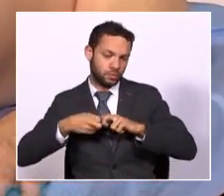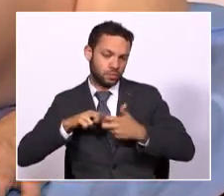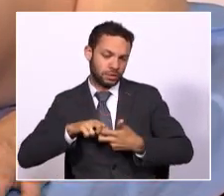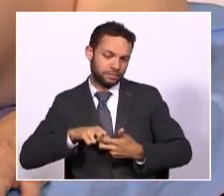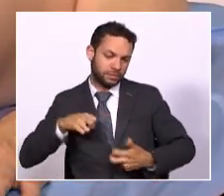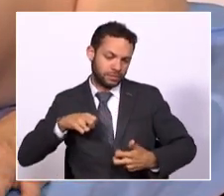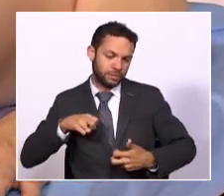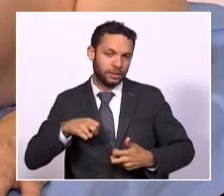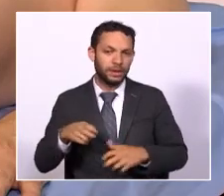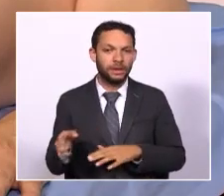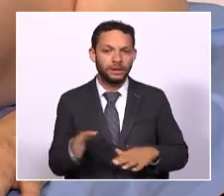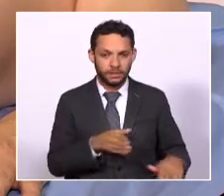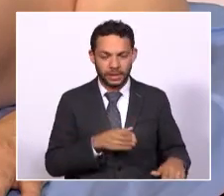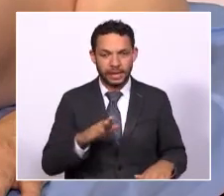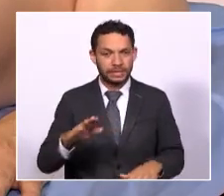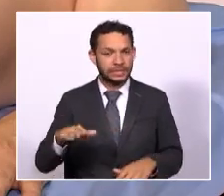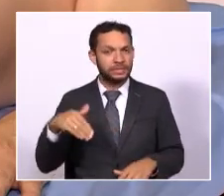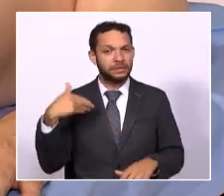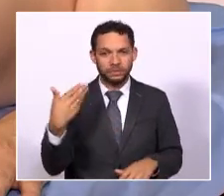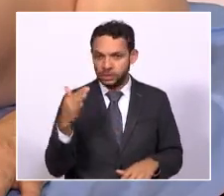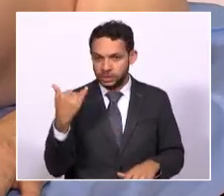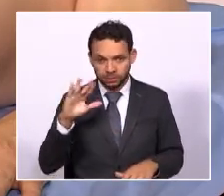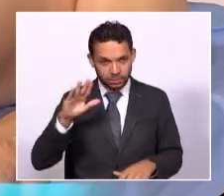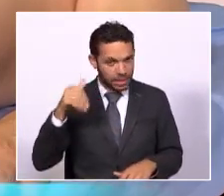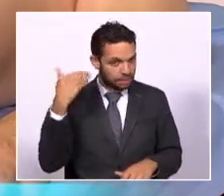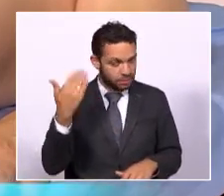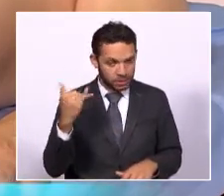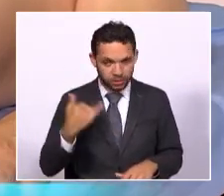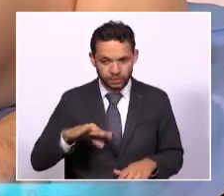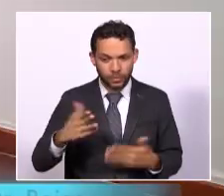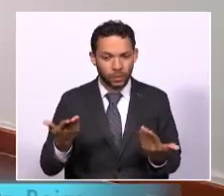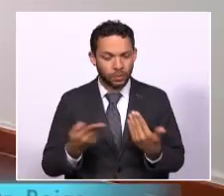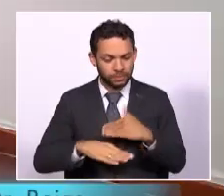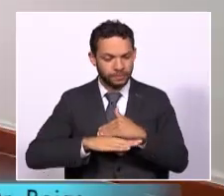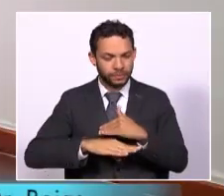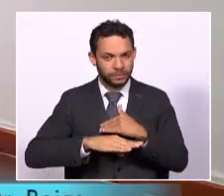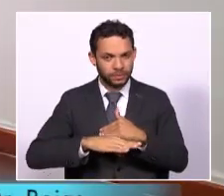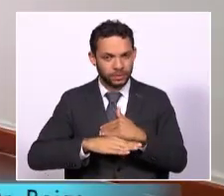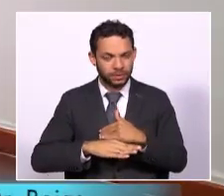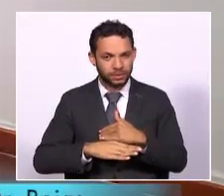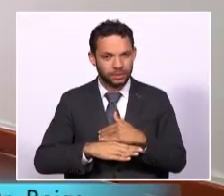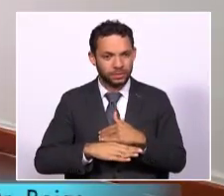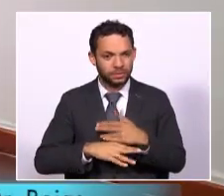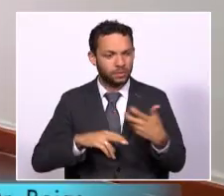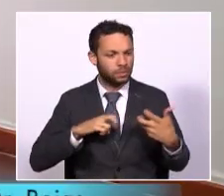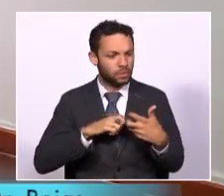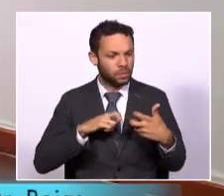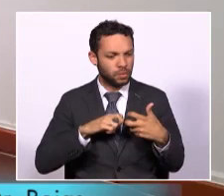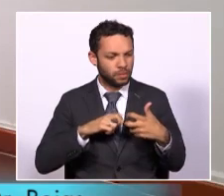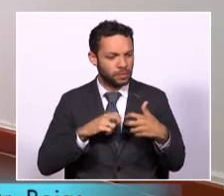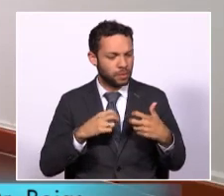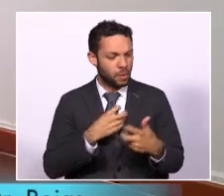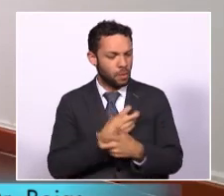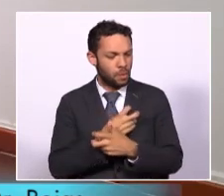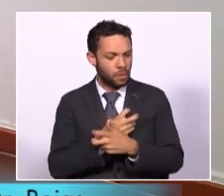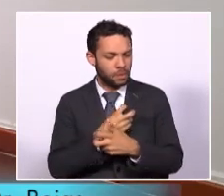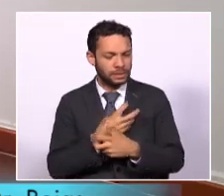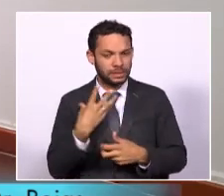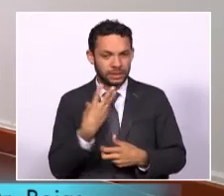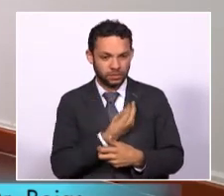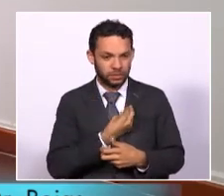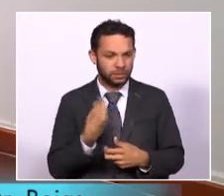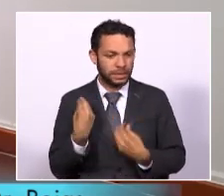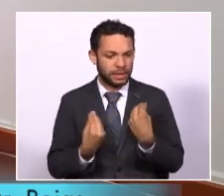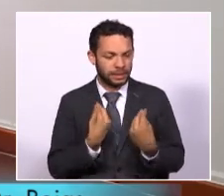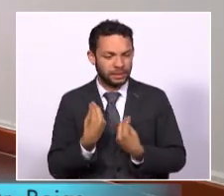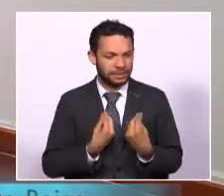pélvico. Luego pasamos a mirar o a descartar que el acortamiento esté generando a nivel tibial. Entonces, lo que hacemos es estirar las piernas,